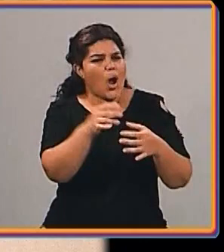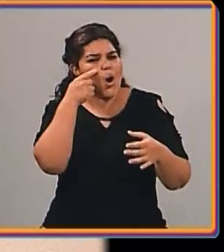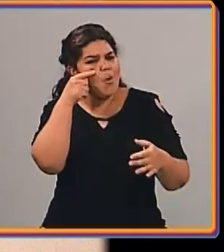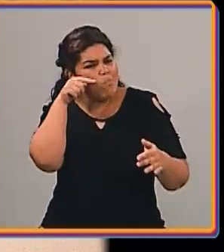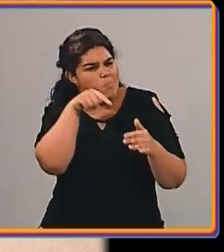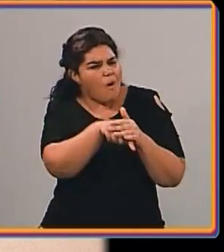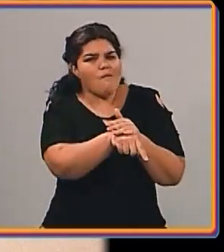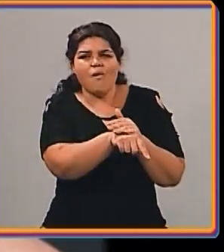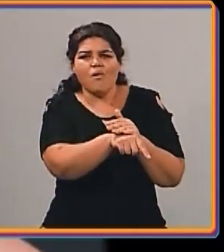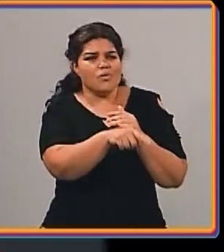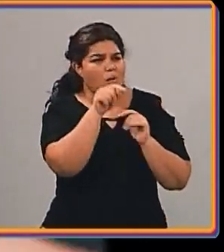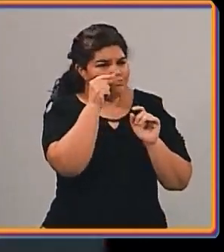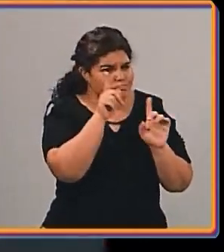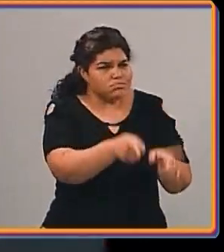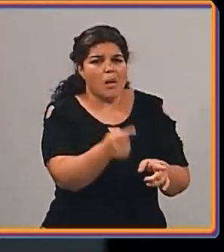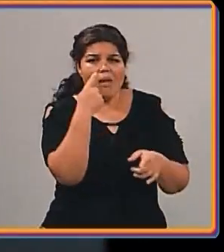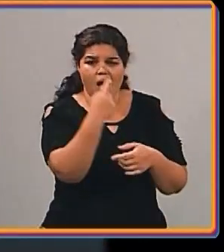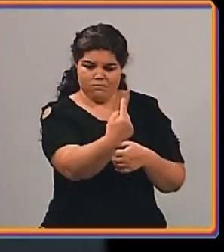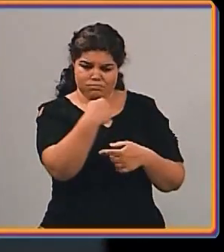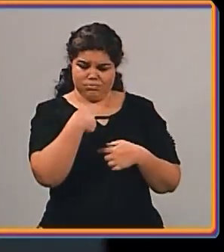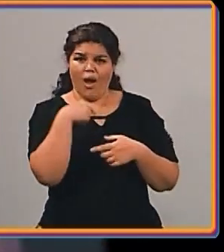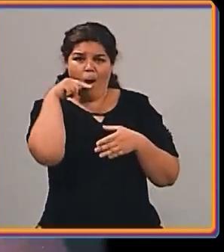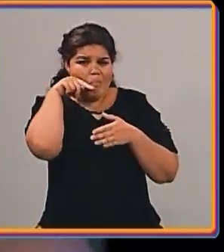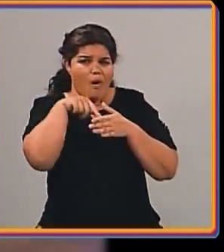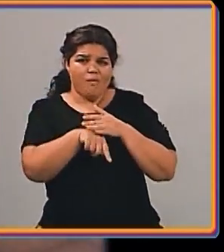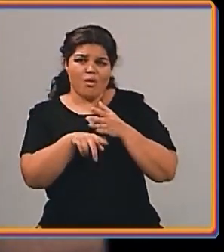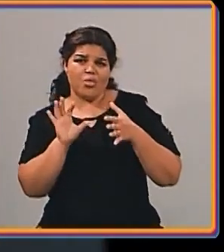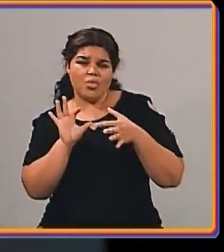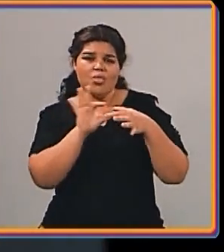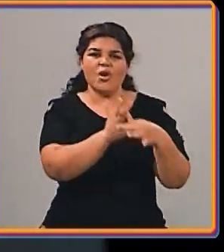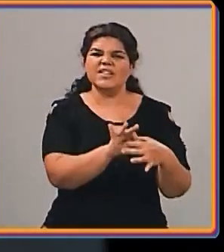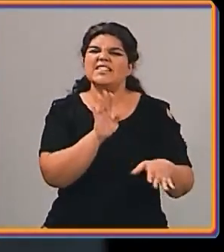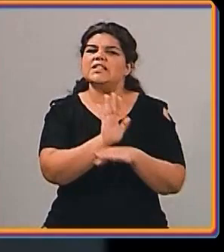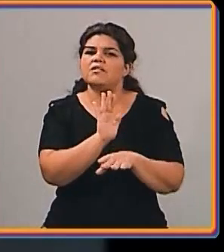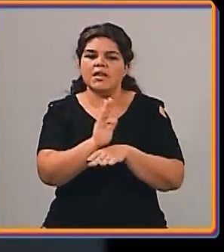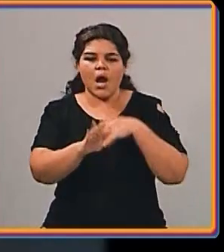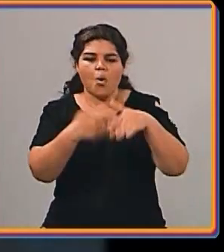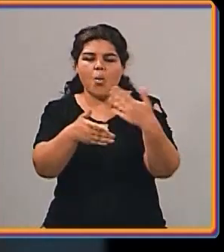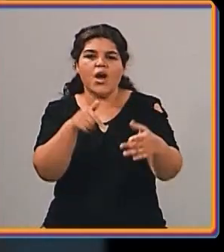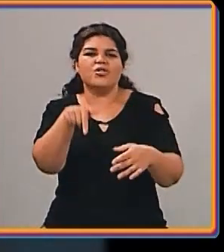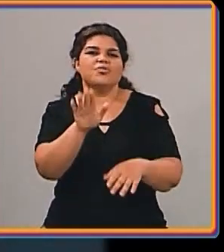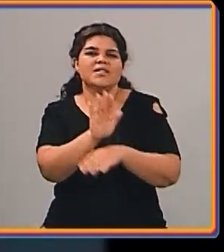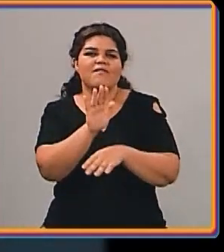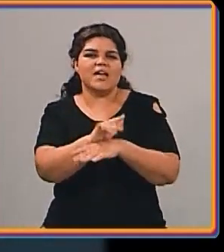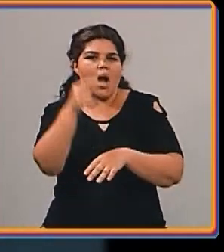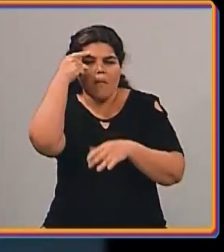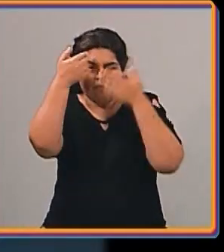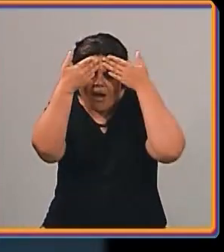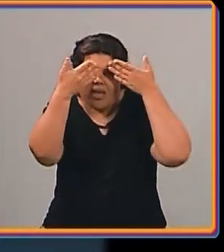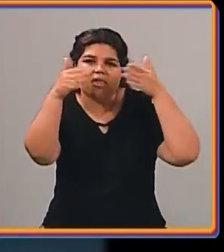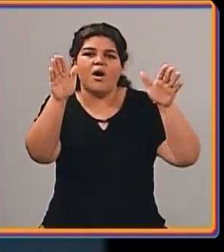Entonces, ese juego le permite al vínculo una reconstitución, un pensarlo desde otro lugar,